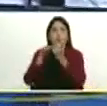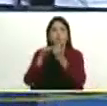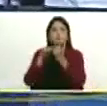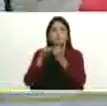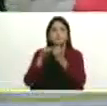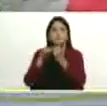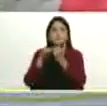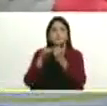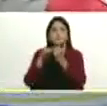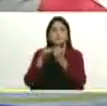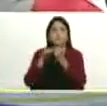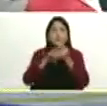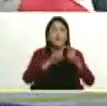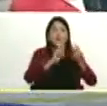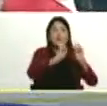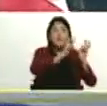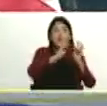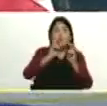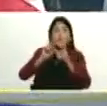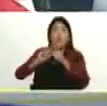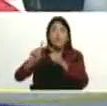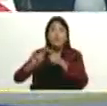materias sensibles